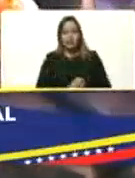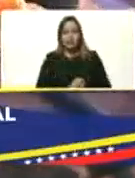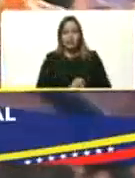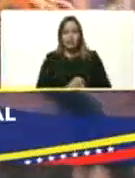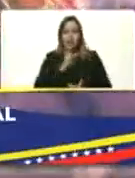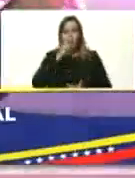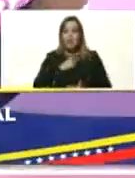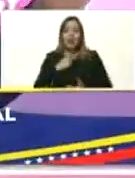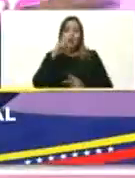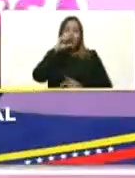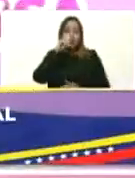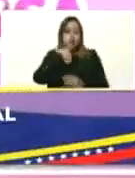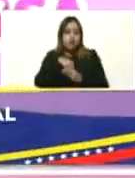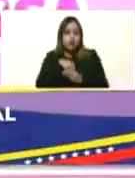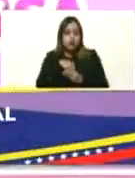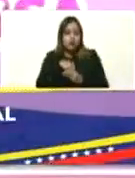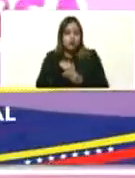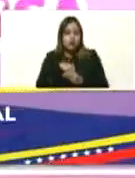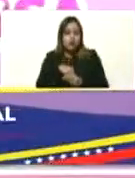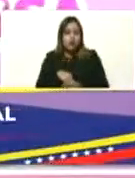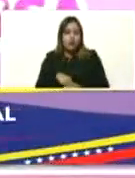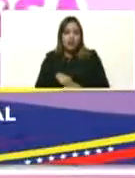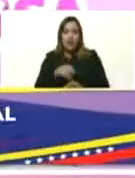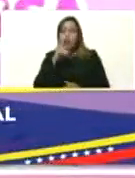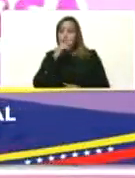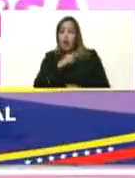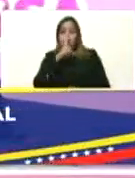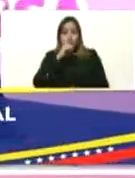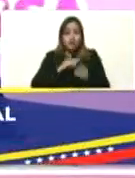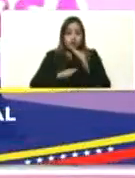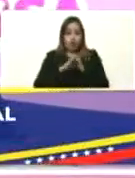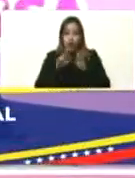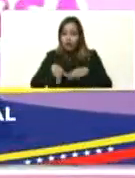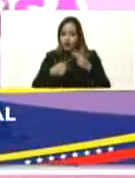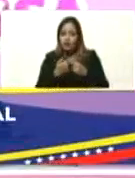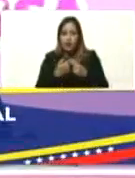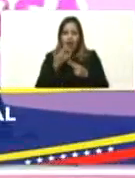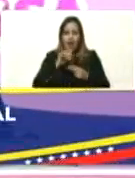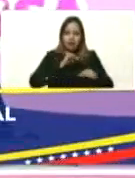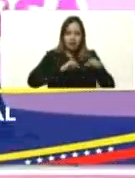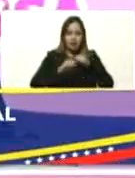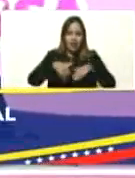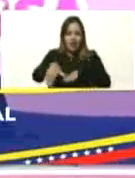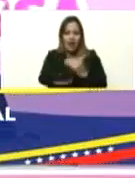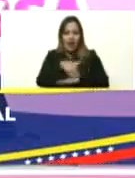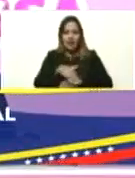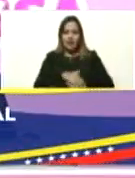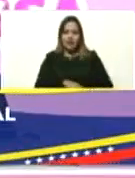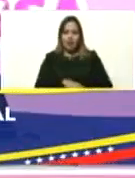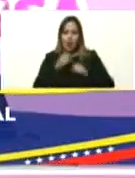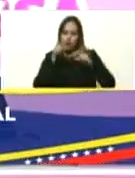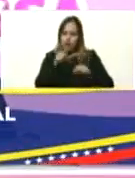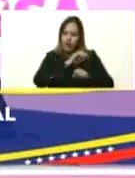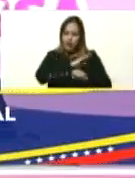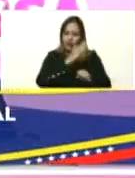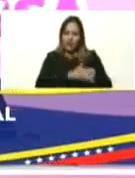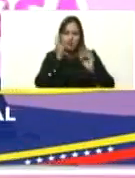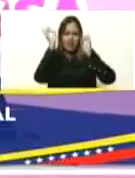voz, que no baja su voz, que se mantiene activa en las calles, con esa fuerza